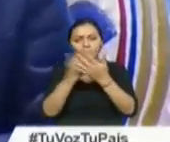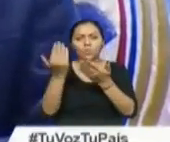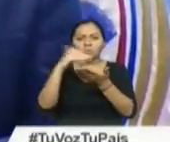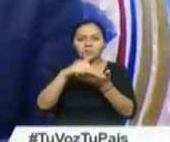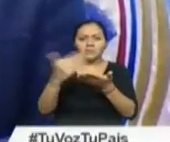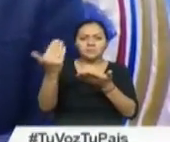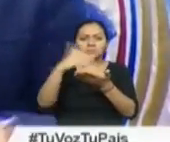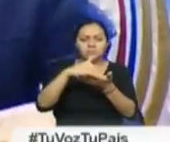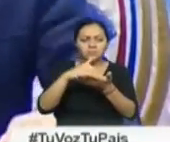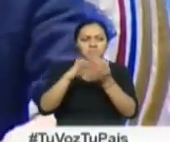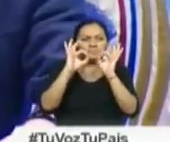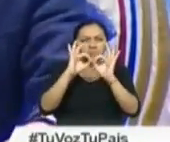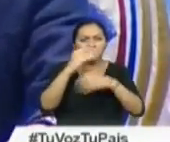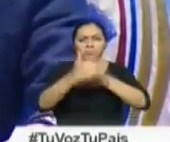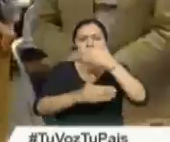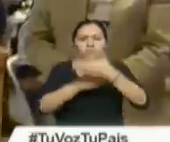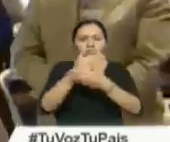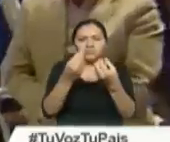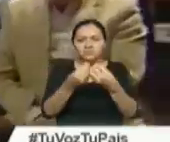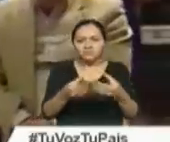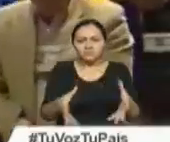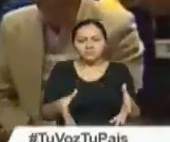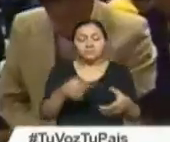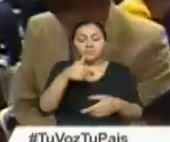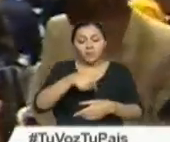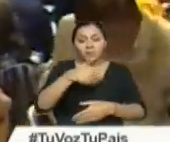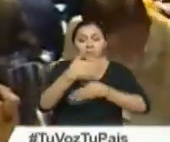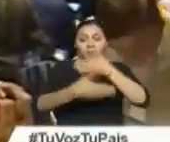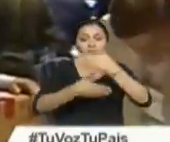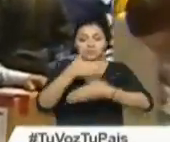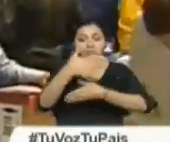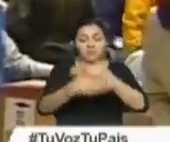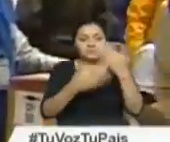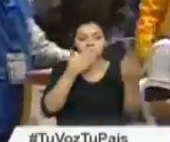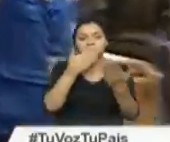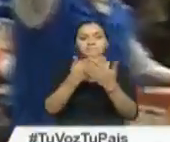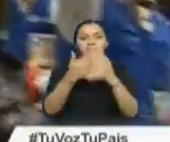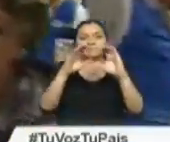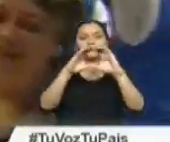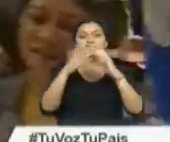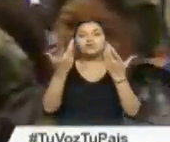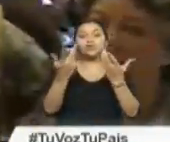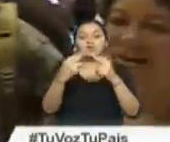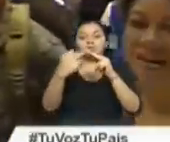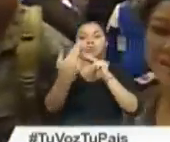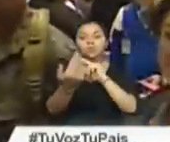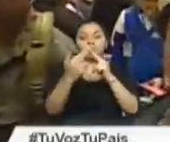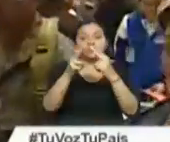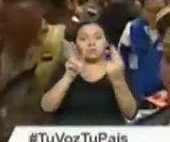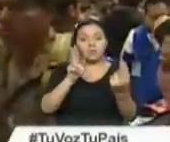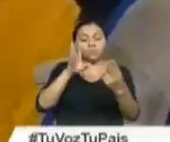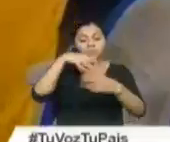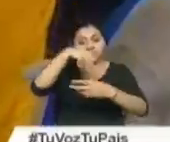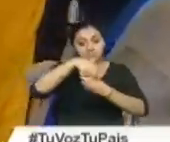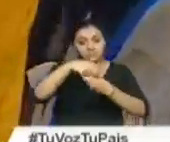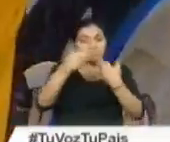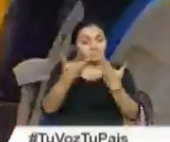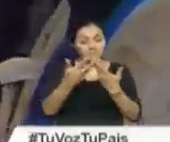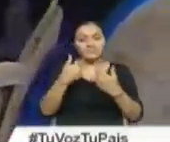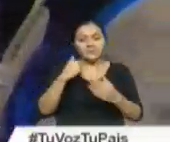intentado deslegitimar el proceso electoral. Este proceso se desarrolló en el Coliseo Rumiñahui de Quito y contó con la presencia